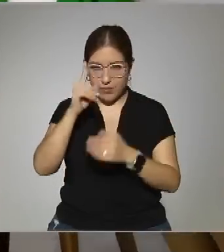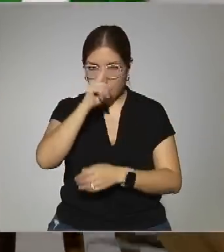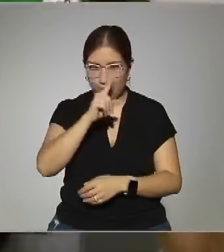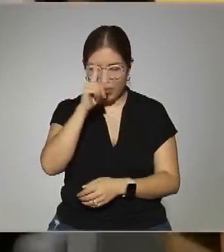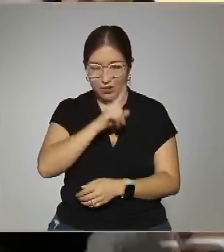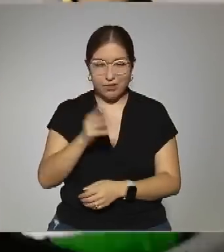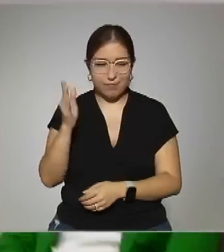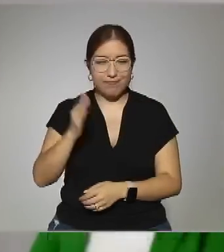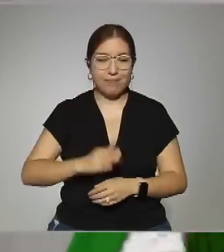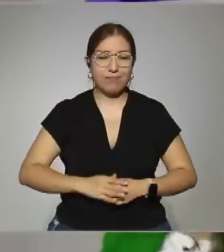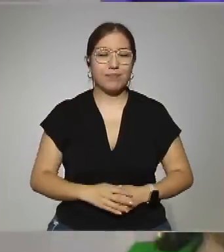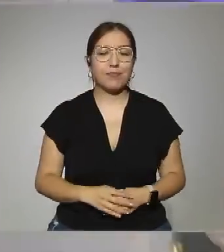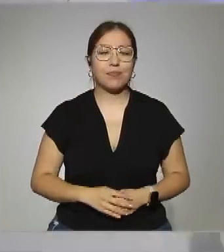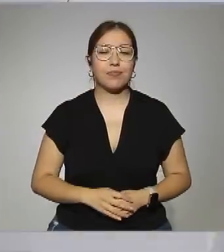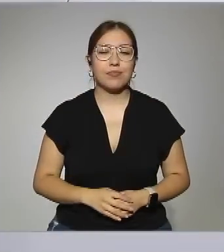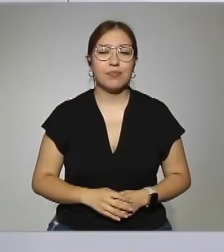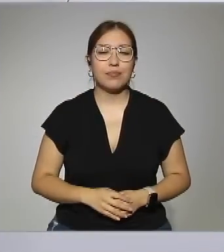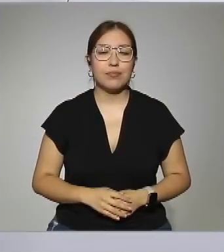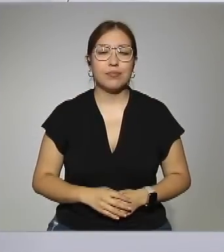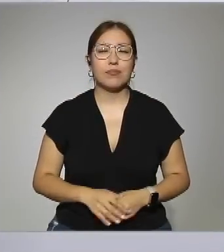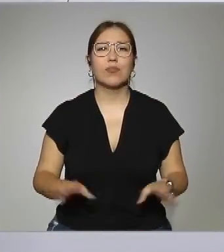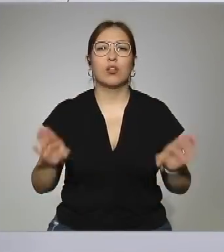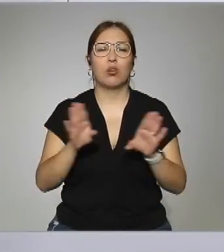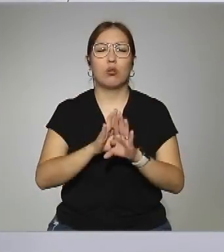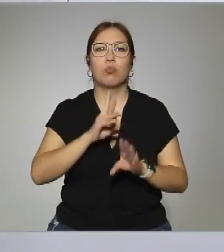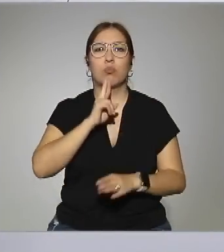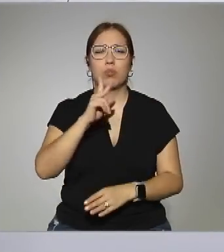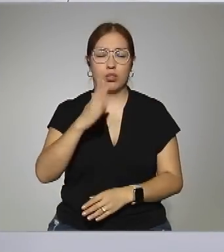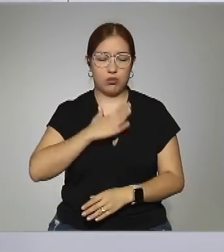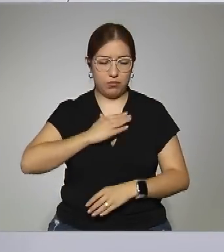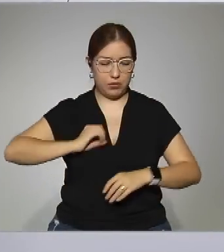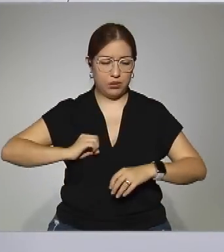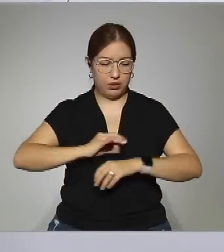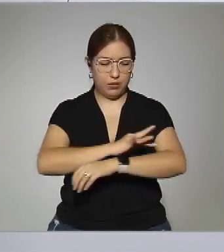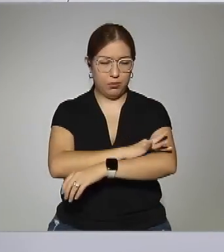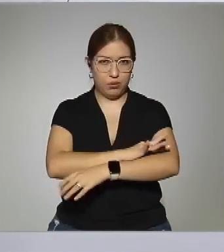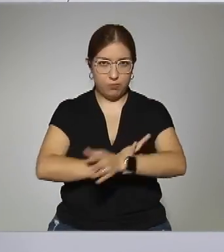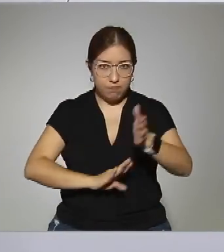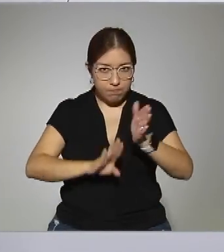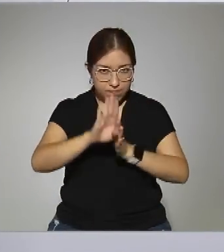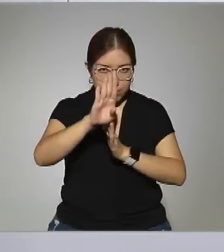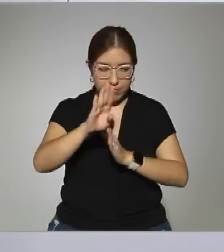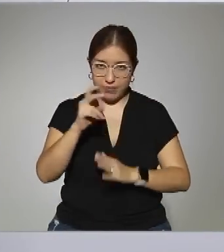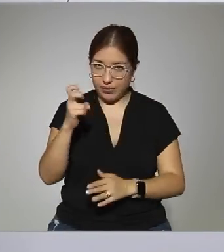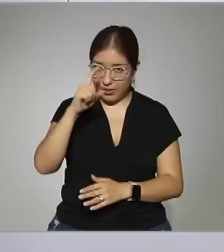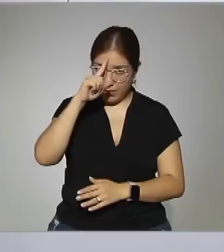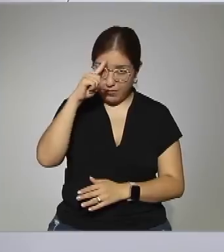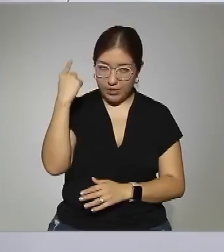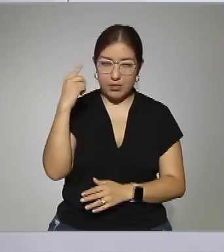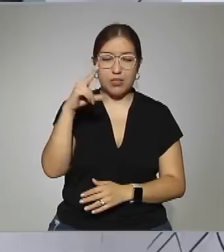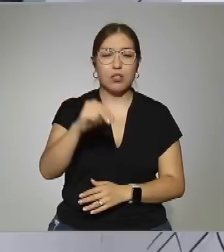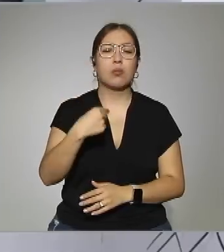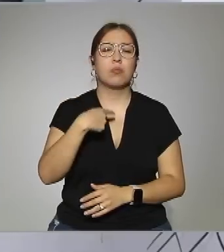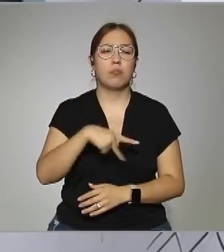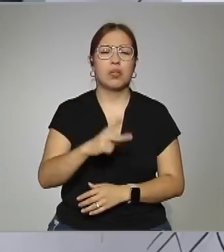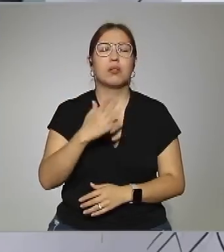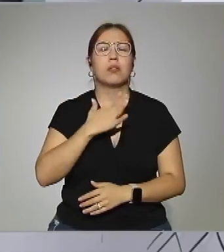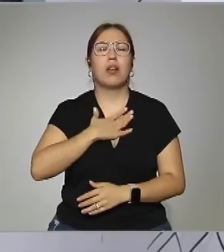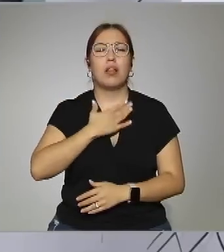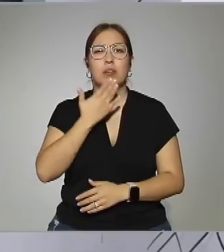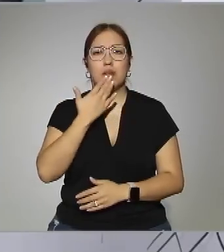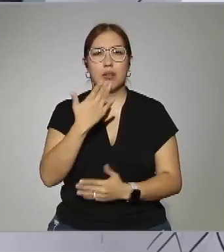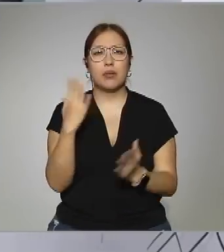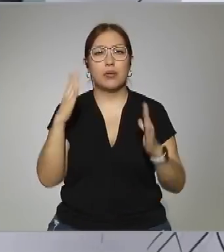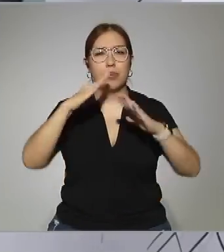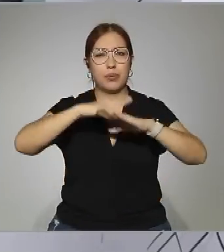Ciudadano. El camino para la reparación de las emociones no es fácil, pero sí reconfortante. Representa